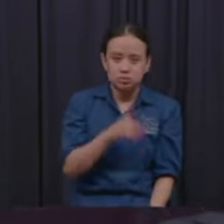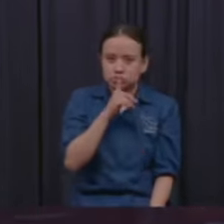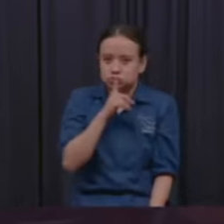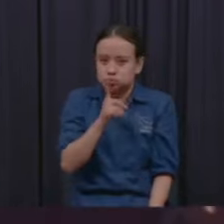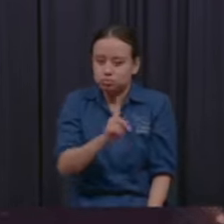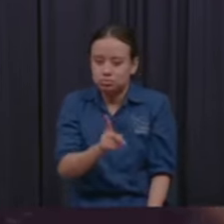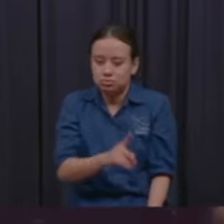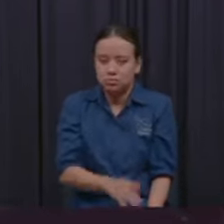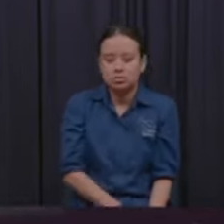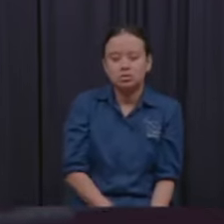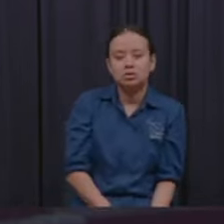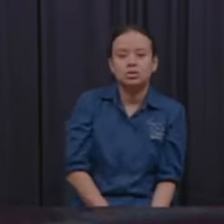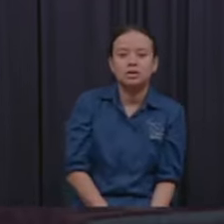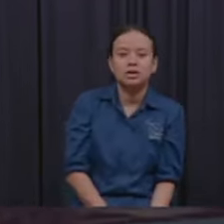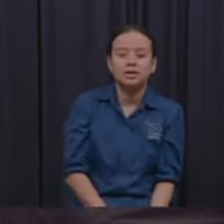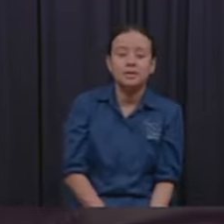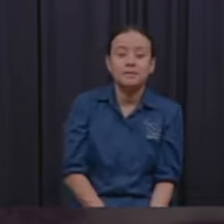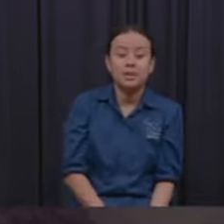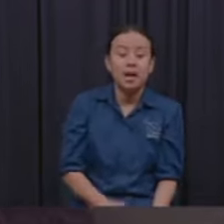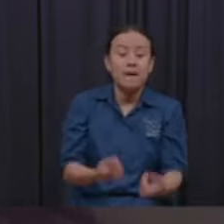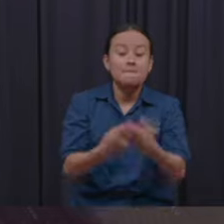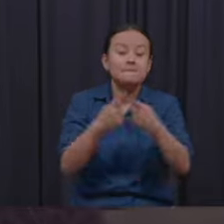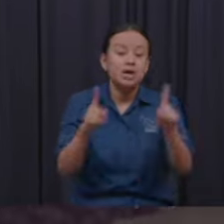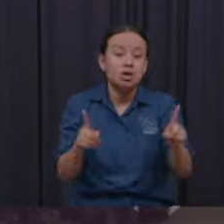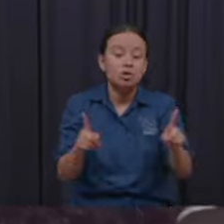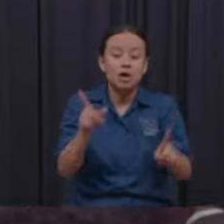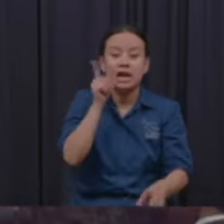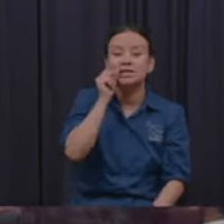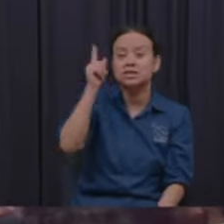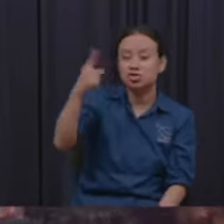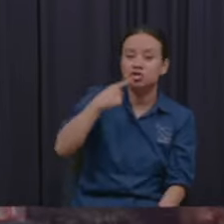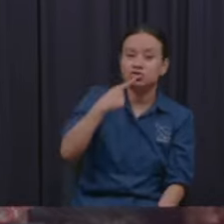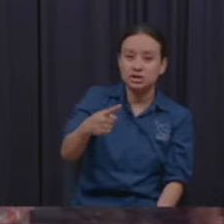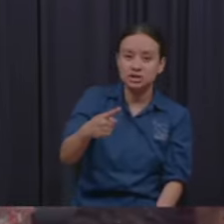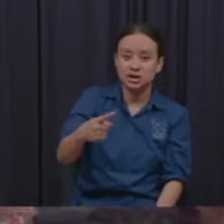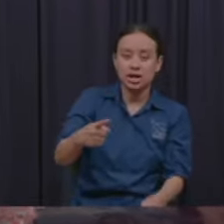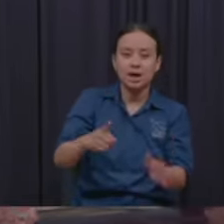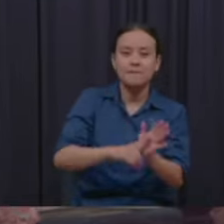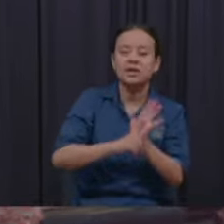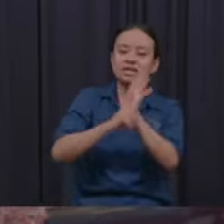Pero la orden que el Señor da es: acércate al sacerdote.